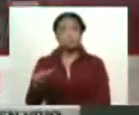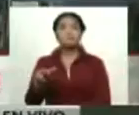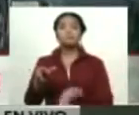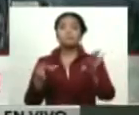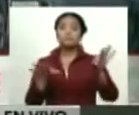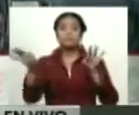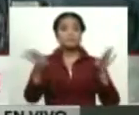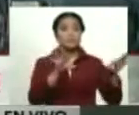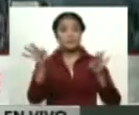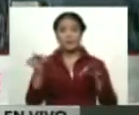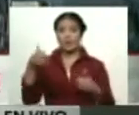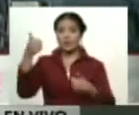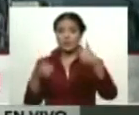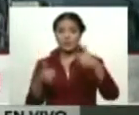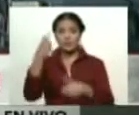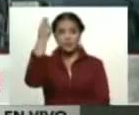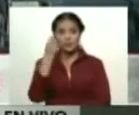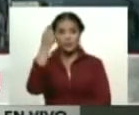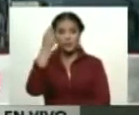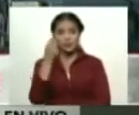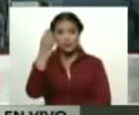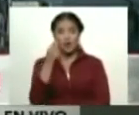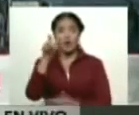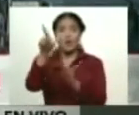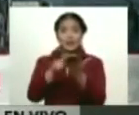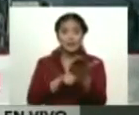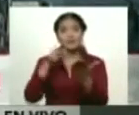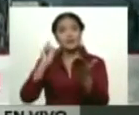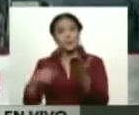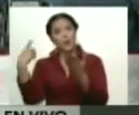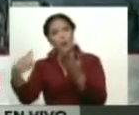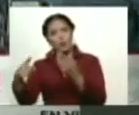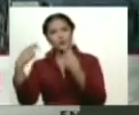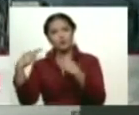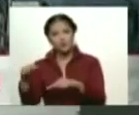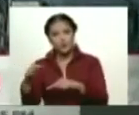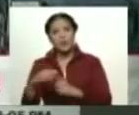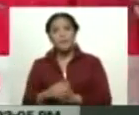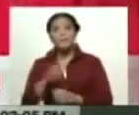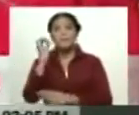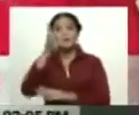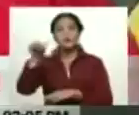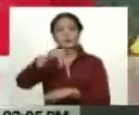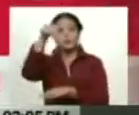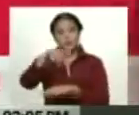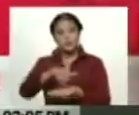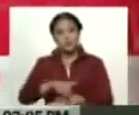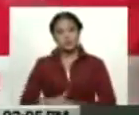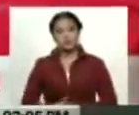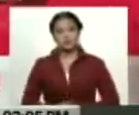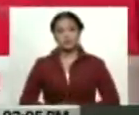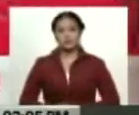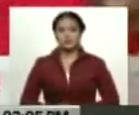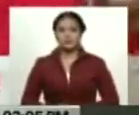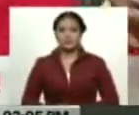a numerosos diputados, tanto voto lista como nominales, para la Asamblea Nacional.